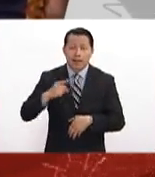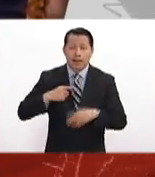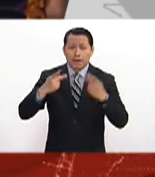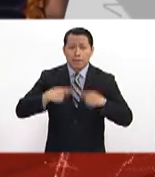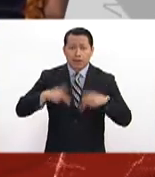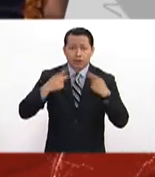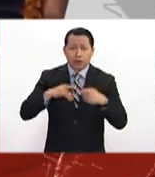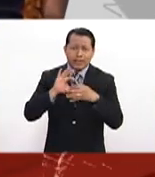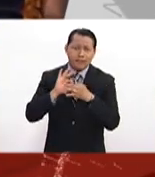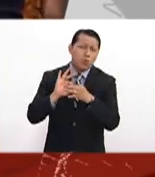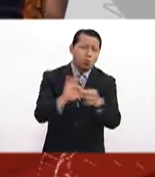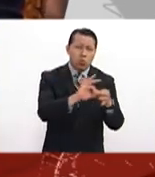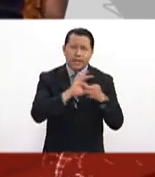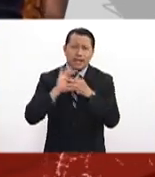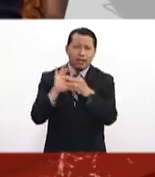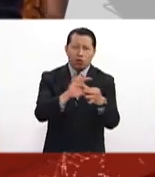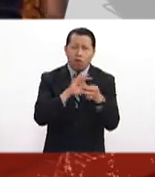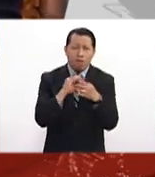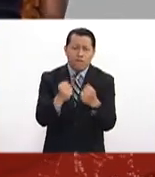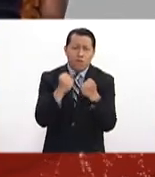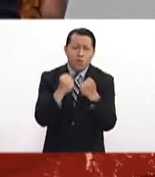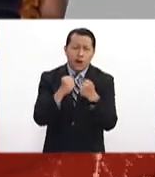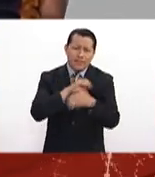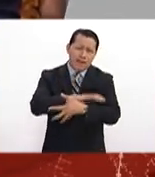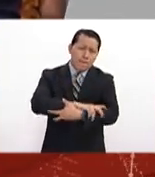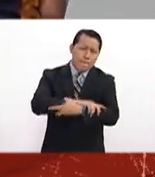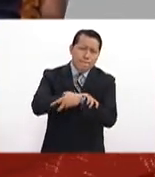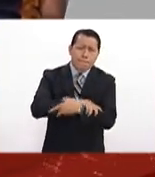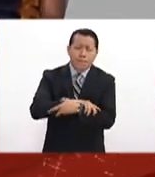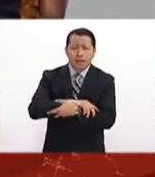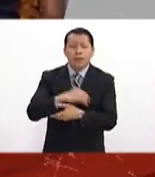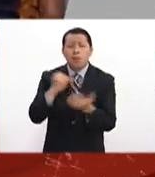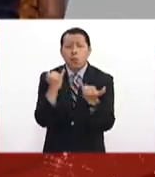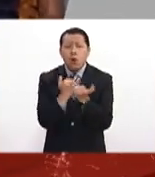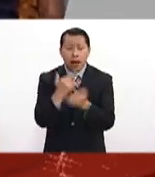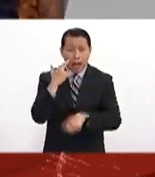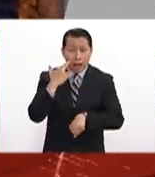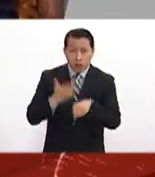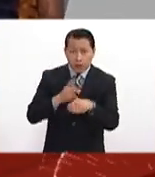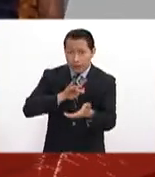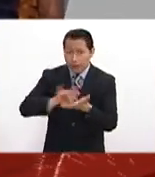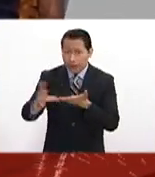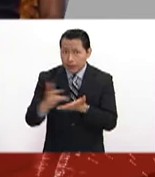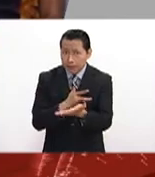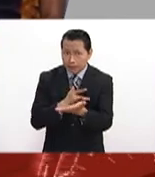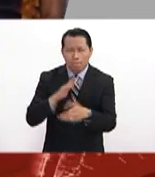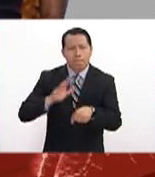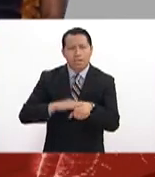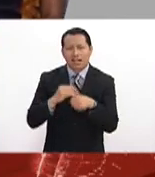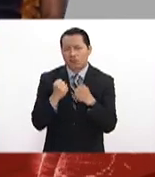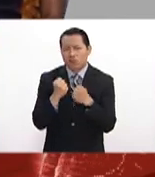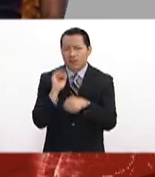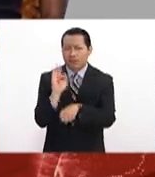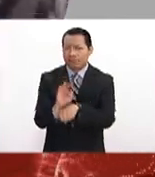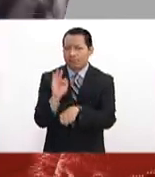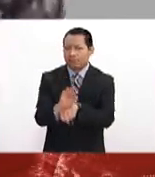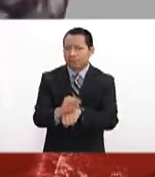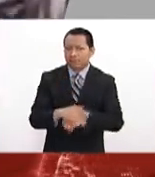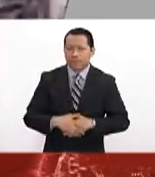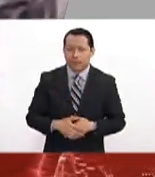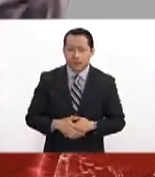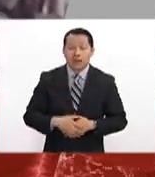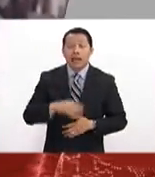de la solidaridad y la fuerza de la corresponsabilidad serán mayores. El presidente Enrique Peña Nieto